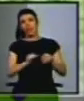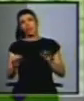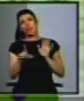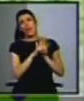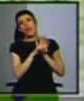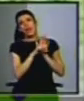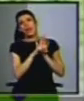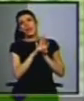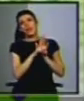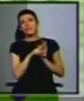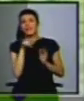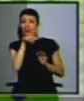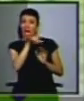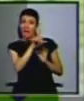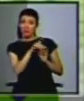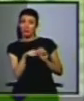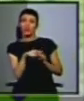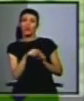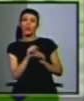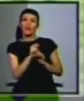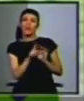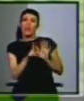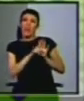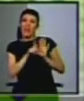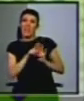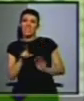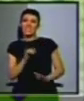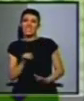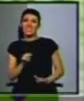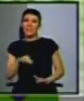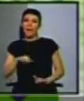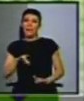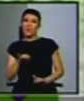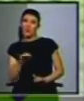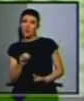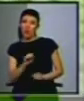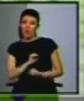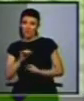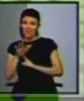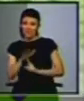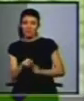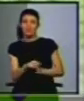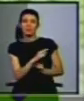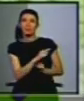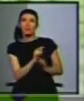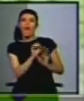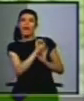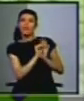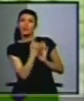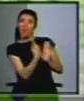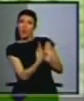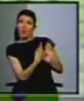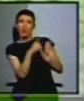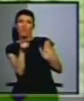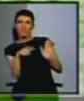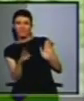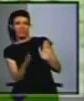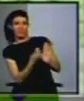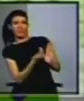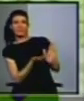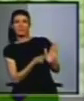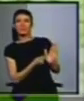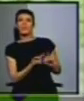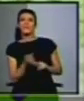atenta a lo que es el artículo 1 de la ley Zamudio. Tomar conocimiento, Carabinero concurrió personal del Plan Cuadrante de Seguridad